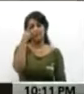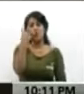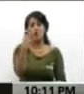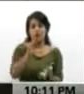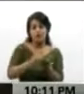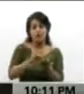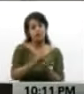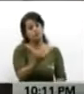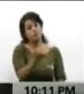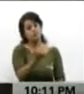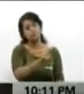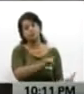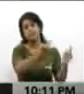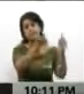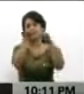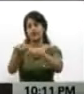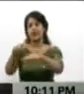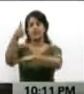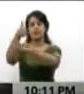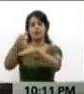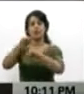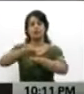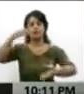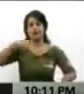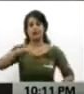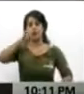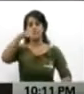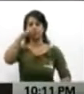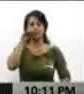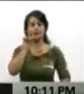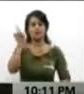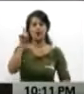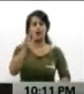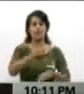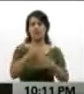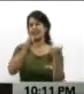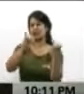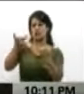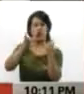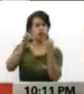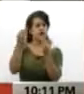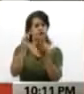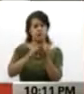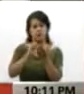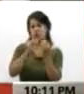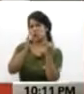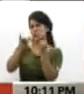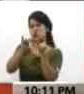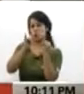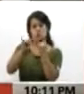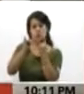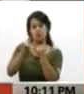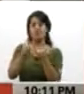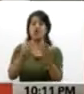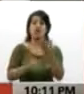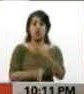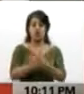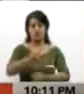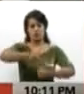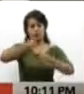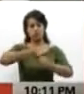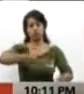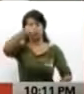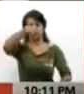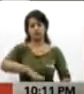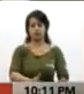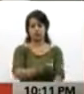de Inteligencia Militar, José Vicente Rangel, por denuncias que hacía. Y ahí está, irreductible. Hoy,